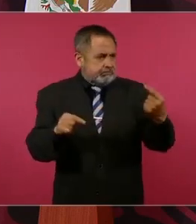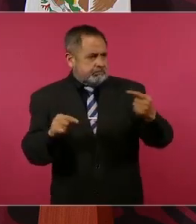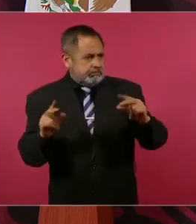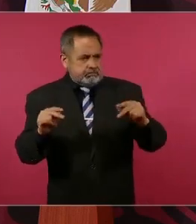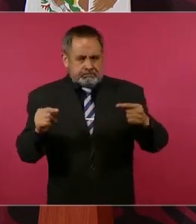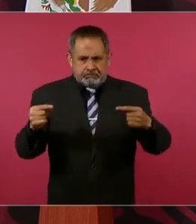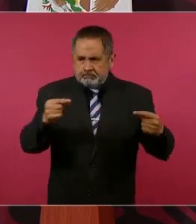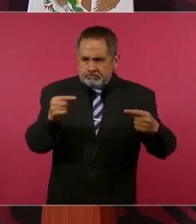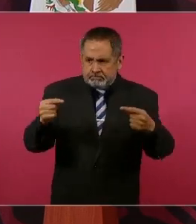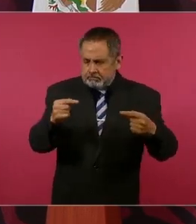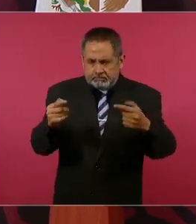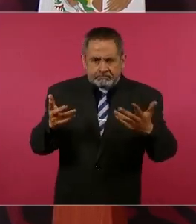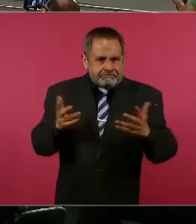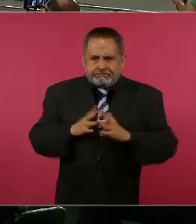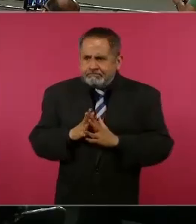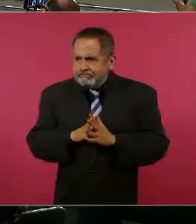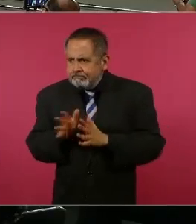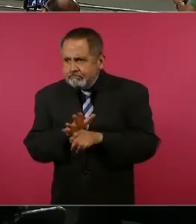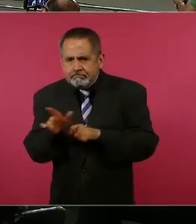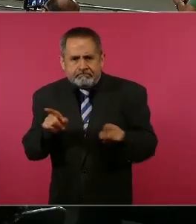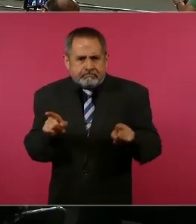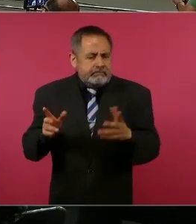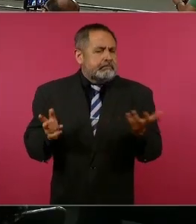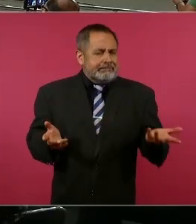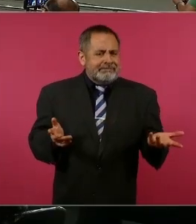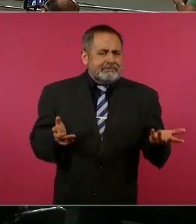no es el dominio